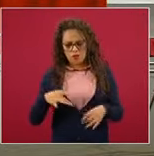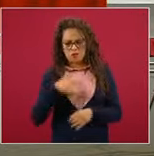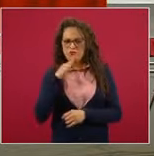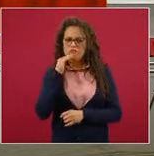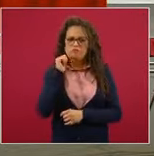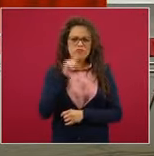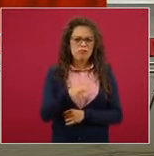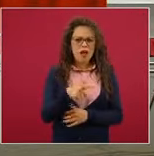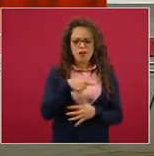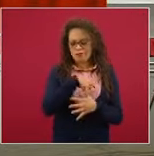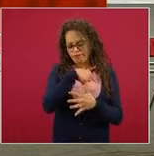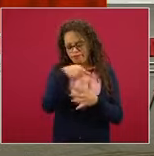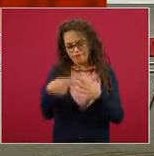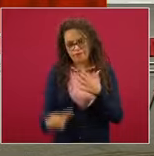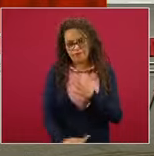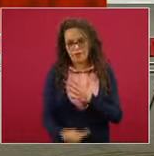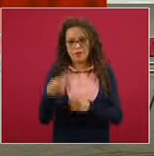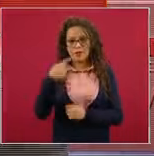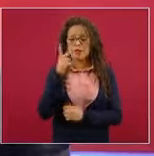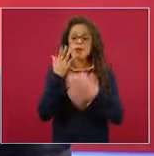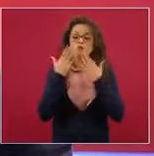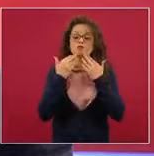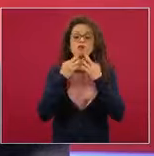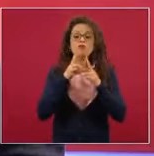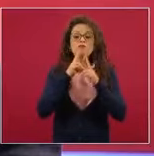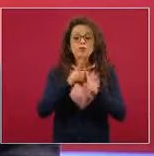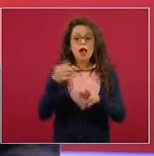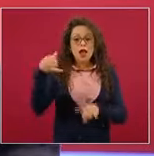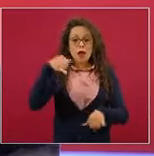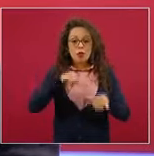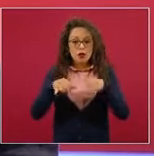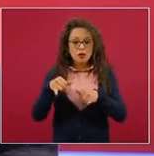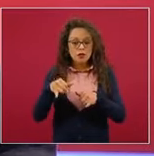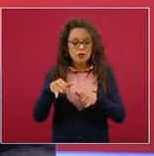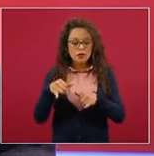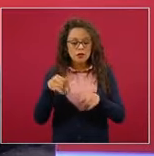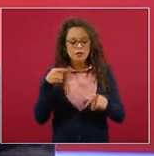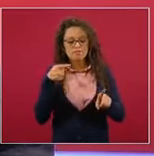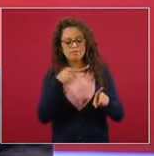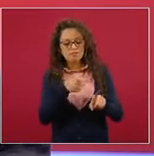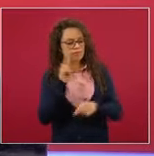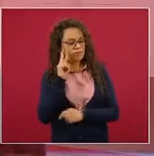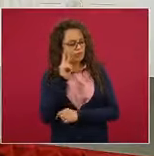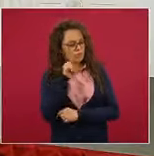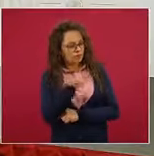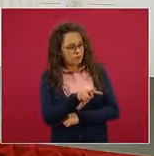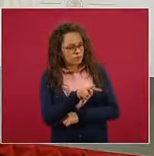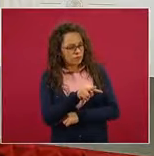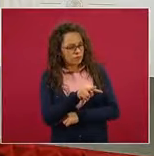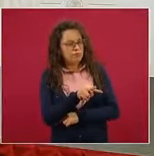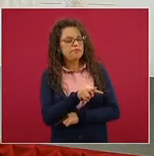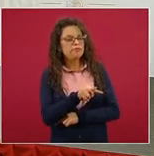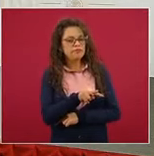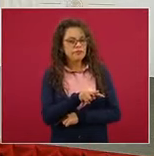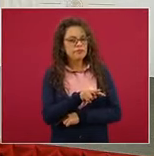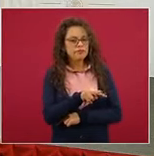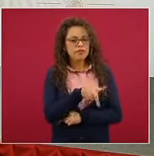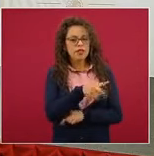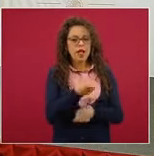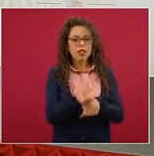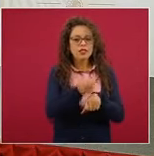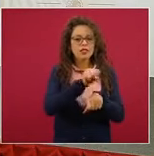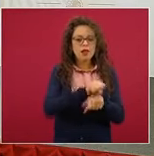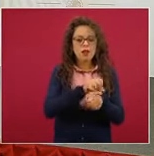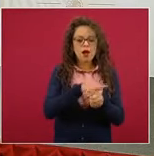y no se tiene el resultado de laboratorio. Pero a ellos consideramos, según la semana de que se